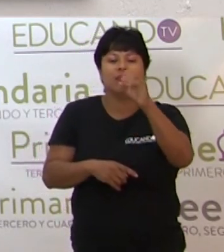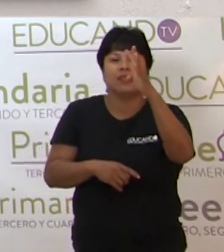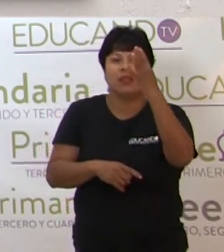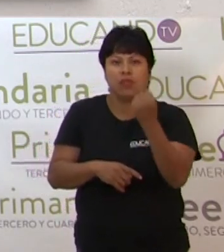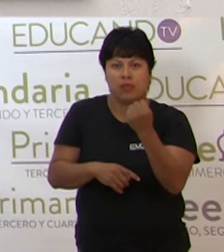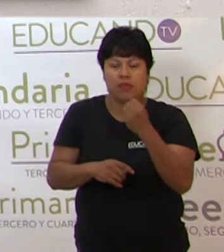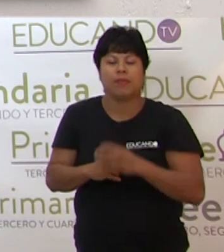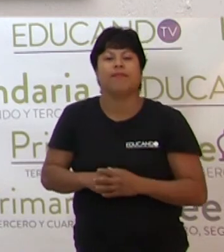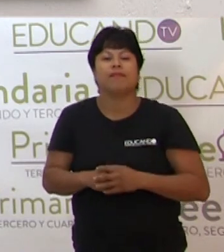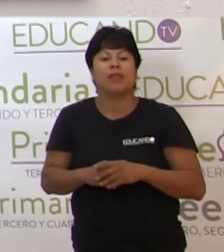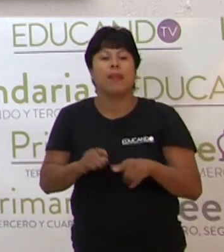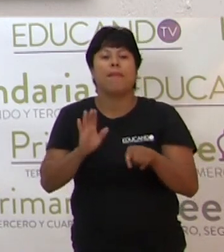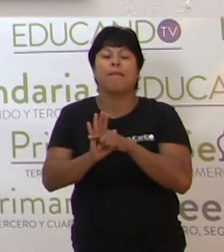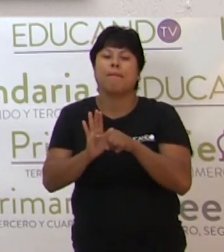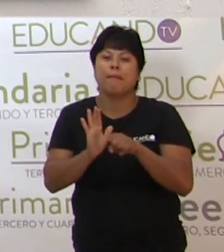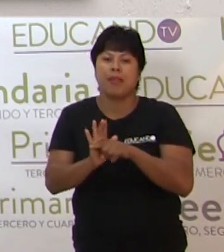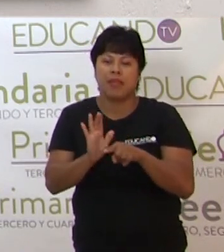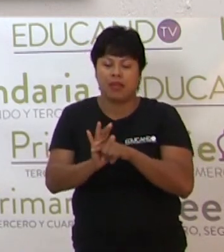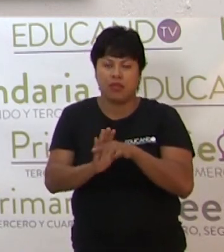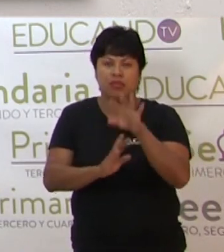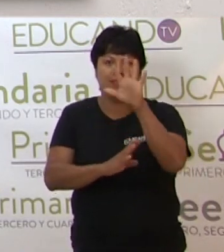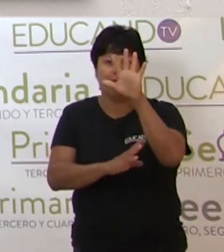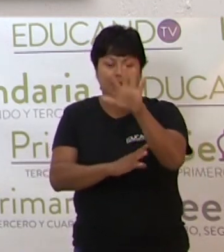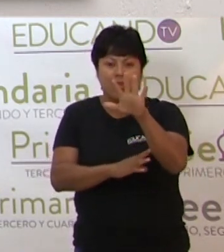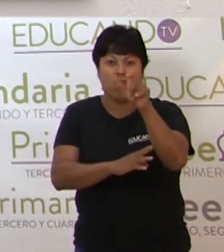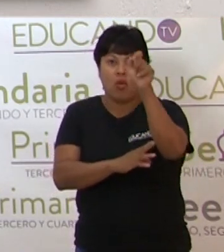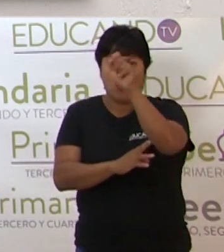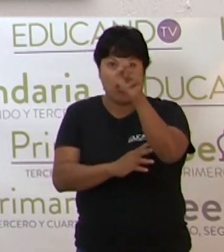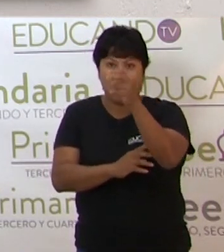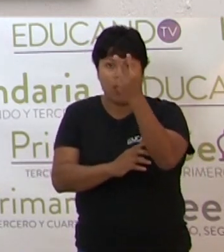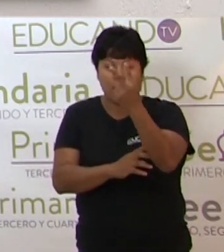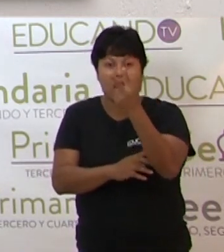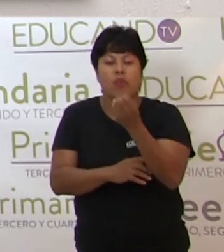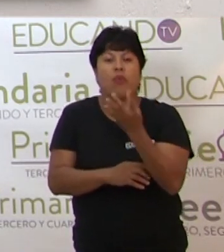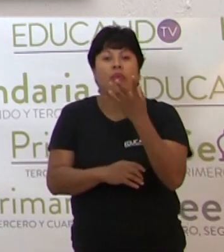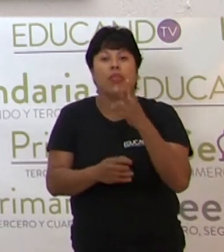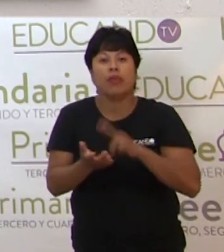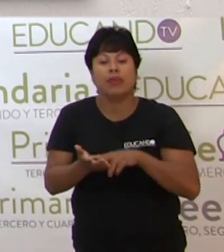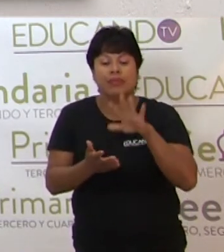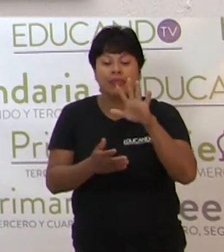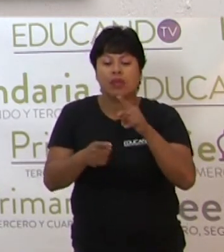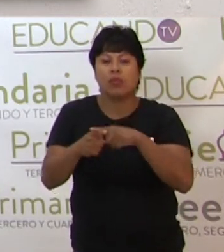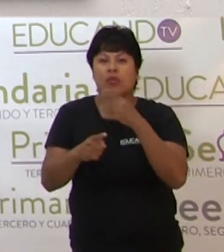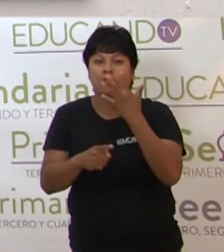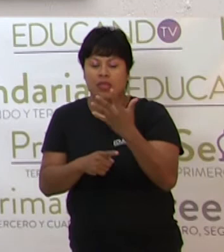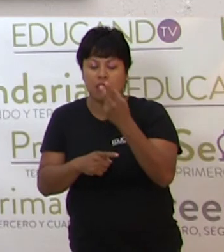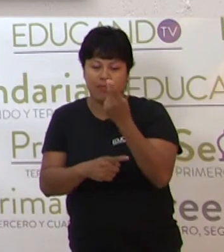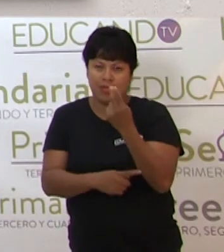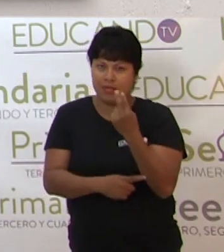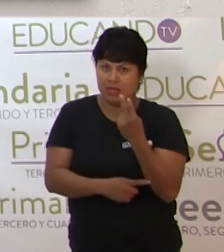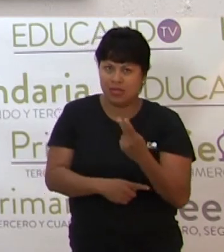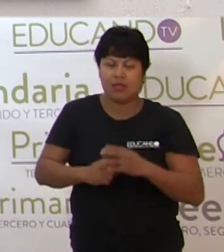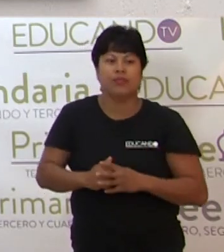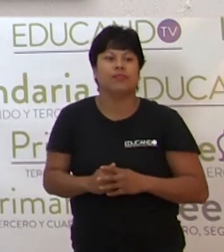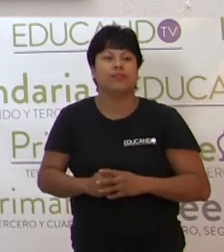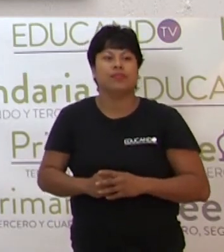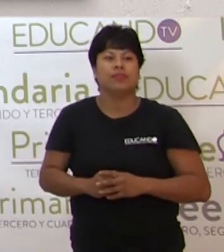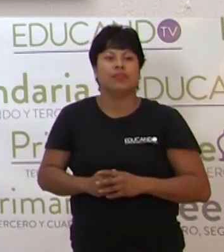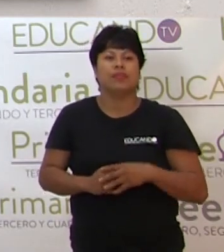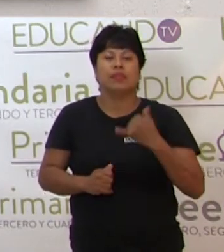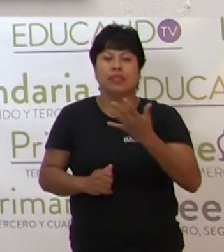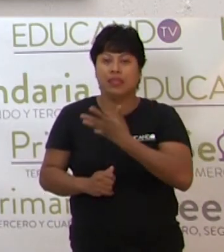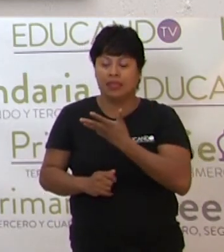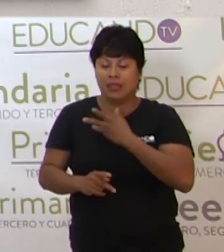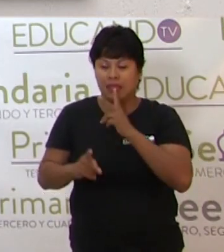169. Menos 5 al cuadrado. ¿Cuánto es? 5 por 5, 25. Y